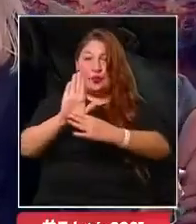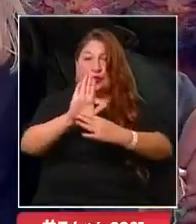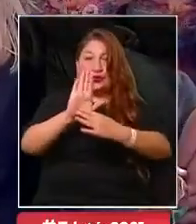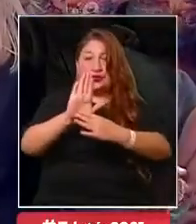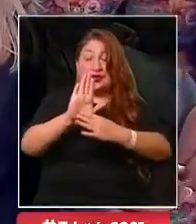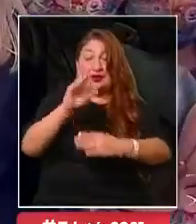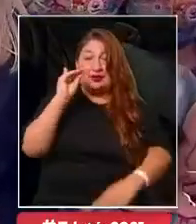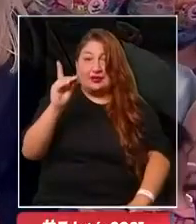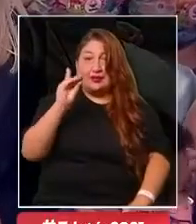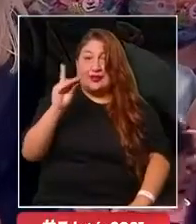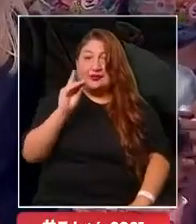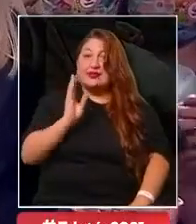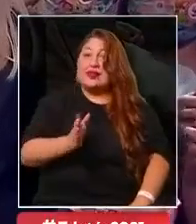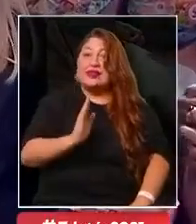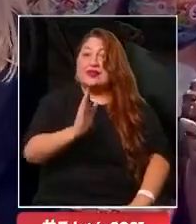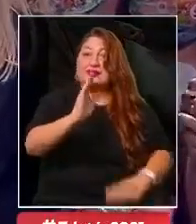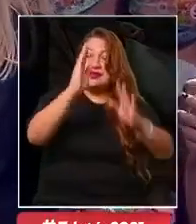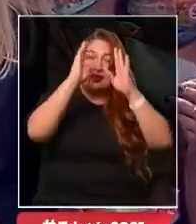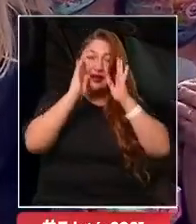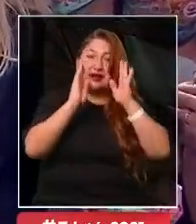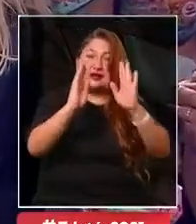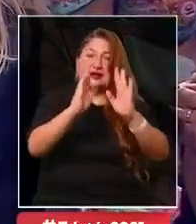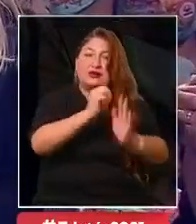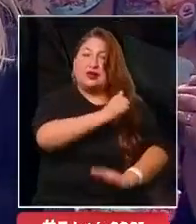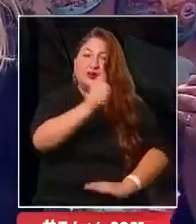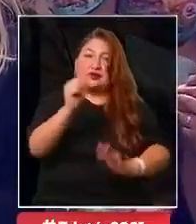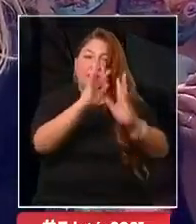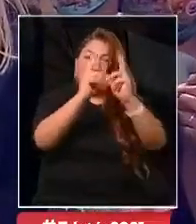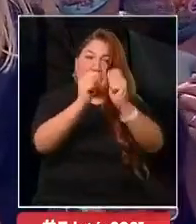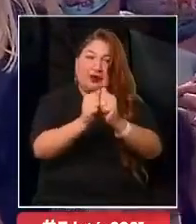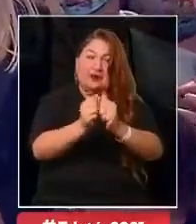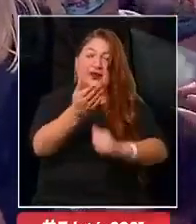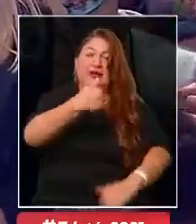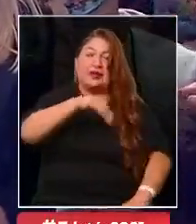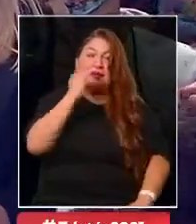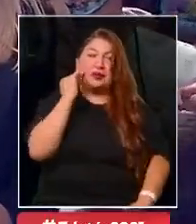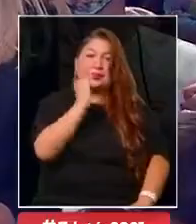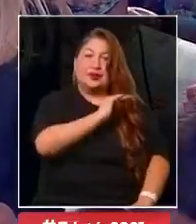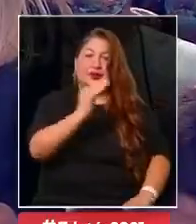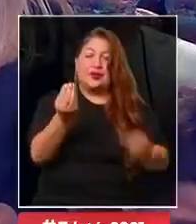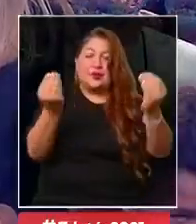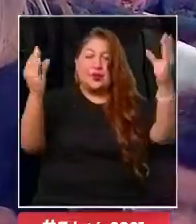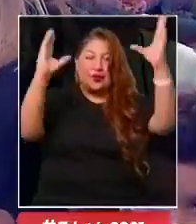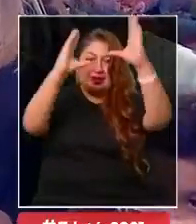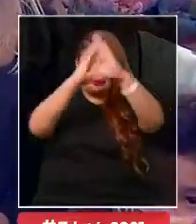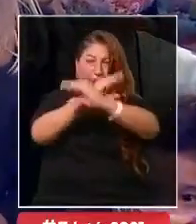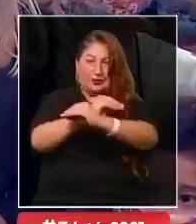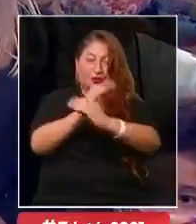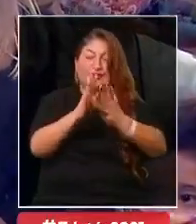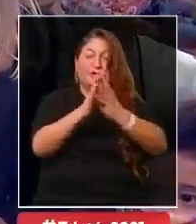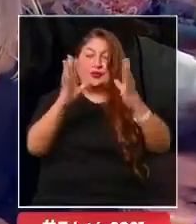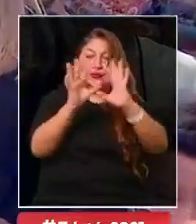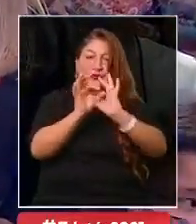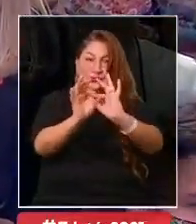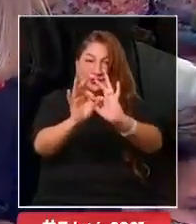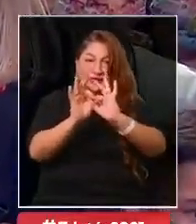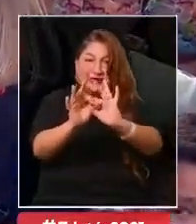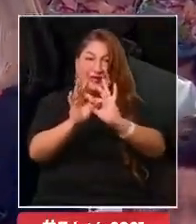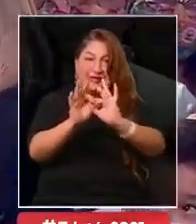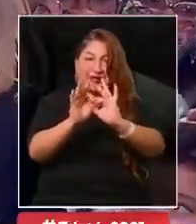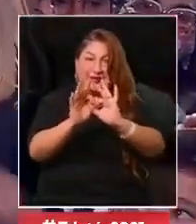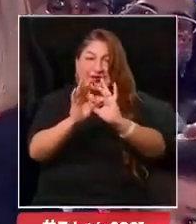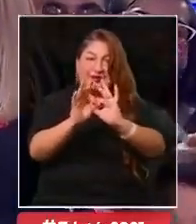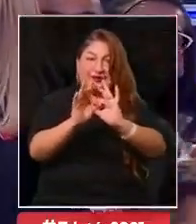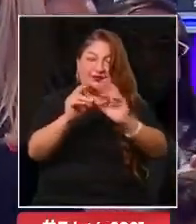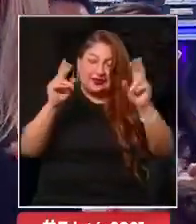seguir atendiendo a la familia y a nuestros pacientes buenas noches muchas gracias y decimos